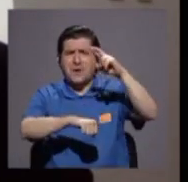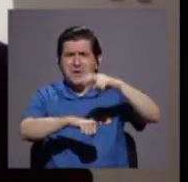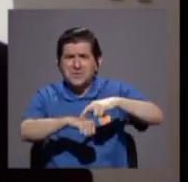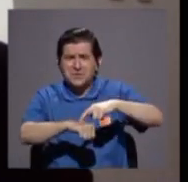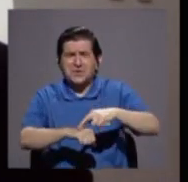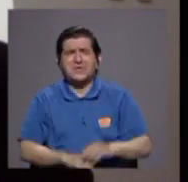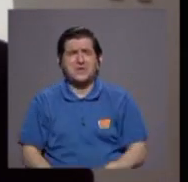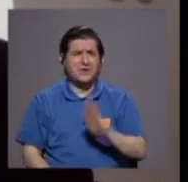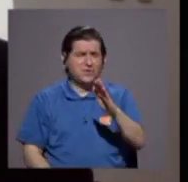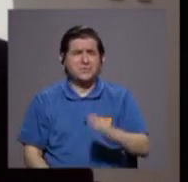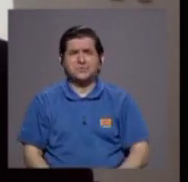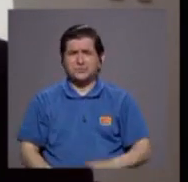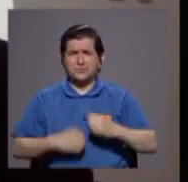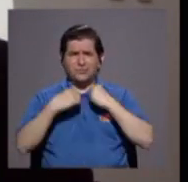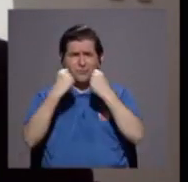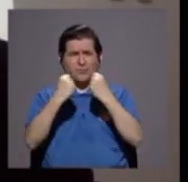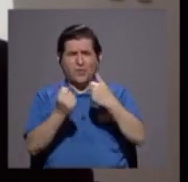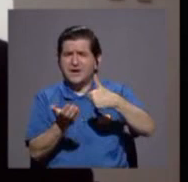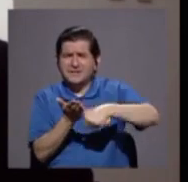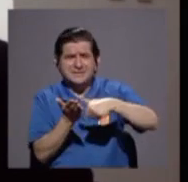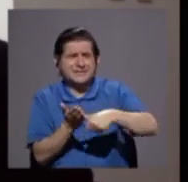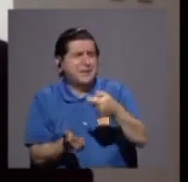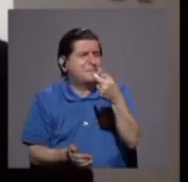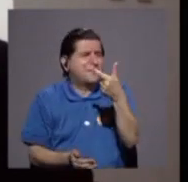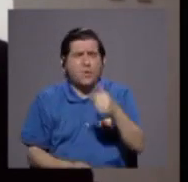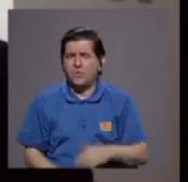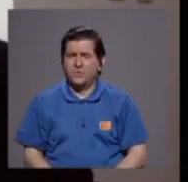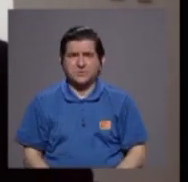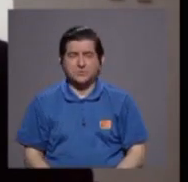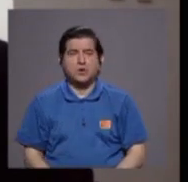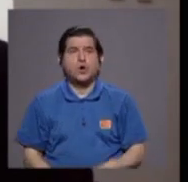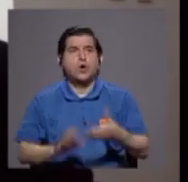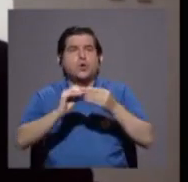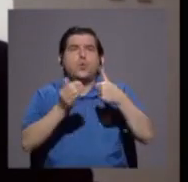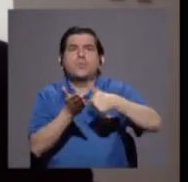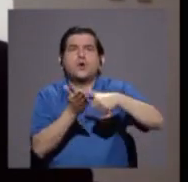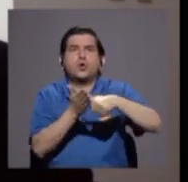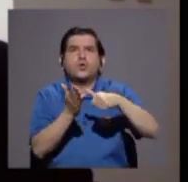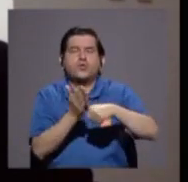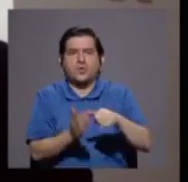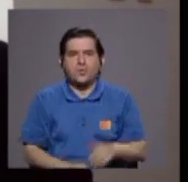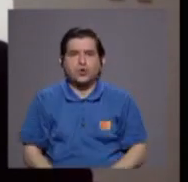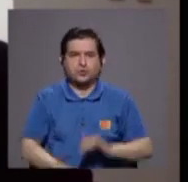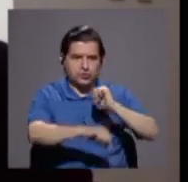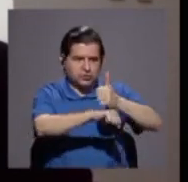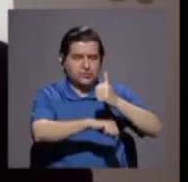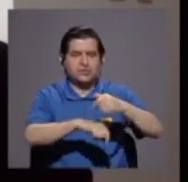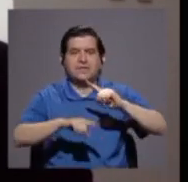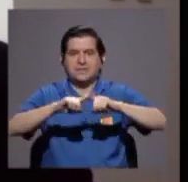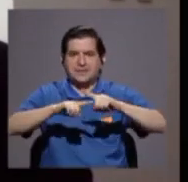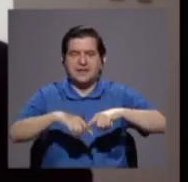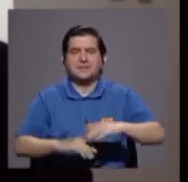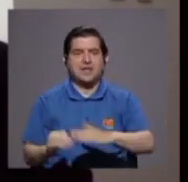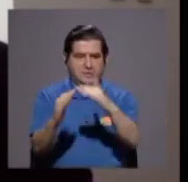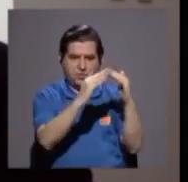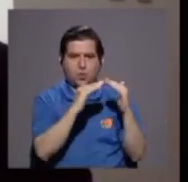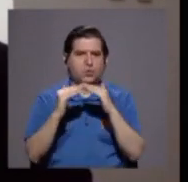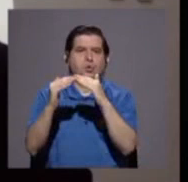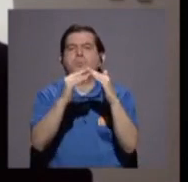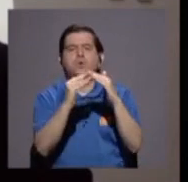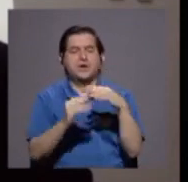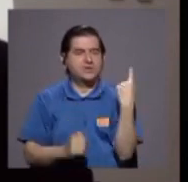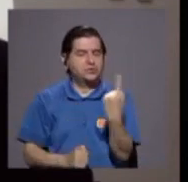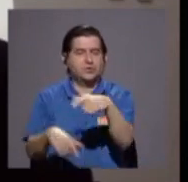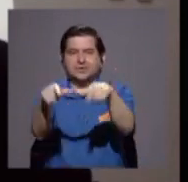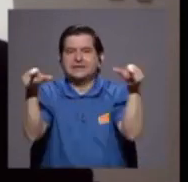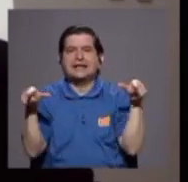la población. El número de votos electorales se asigna según la población de cada